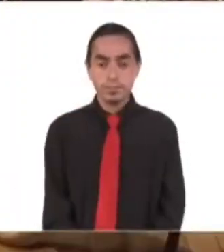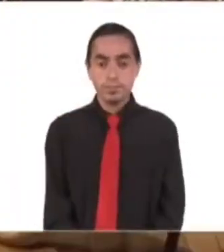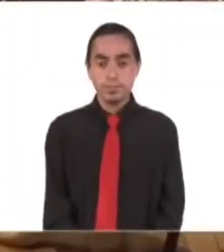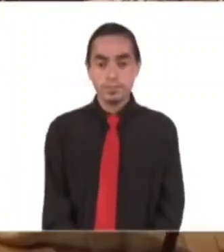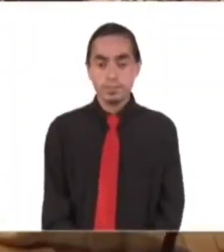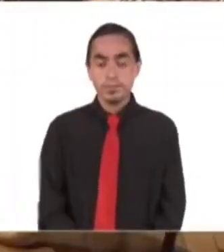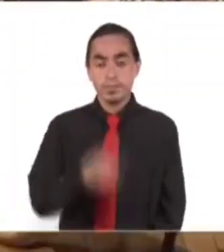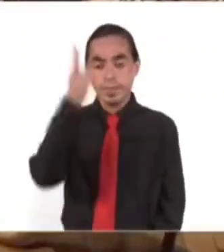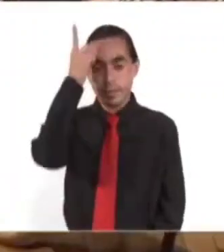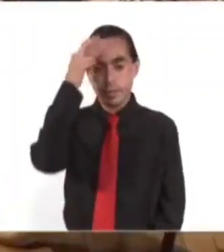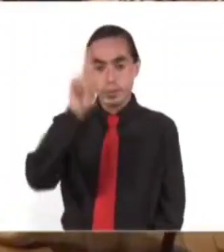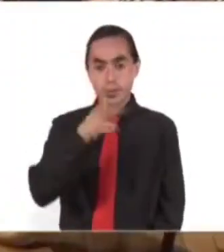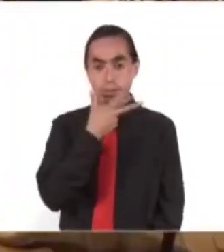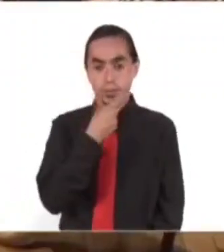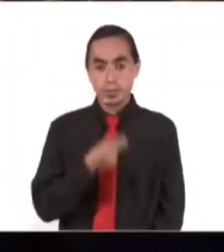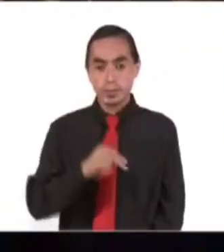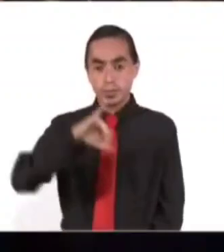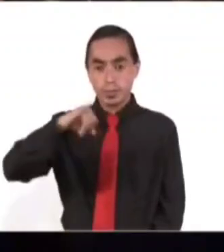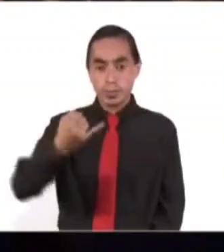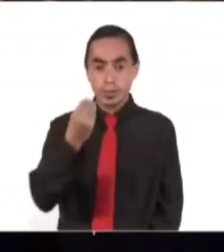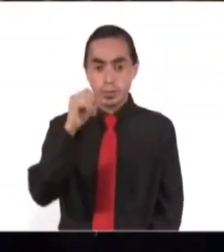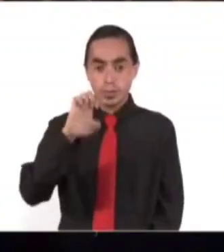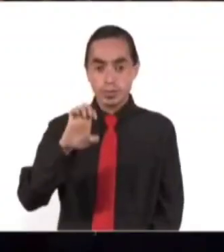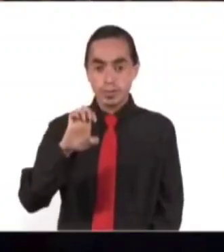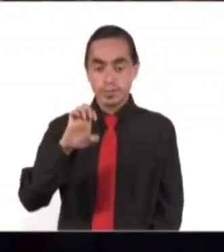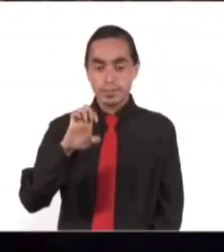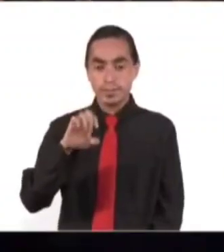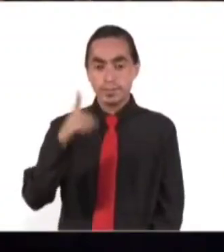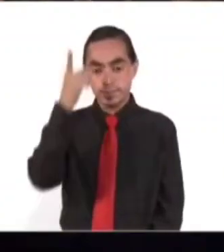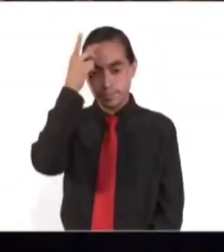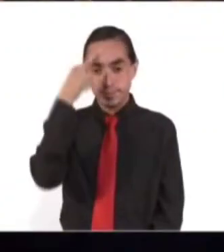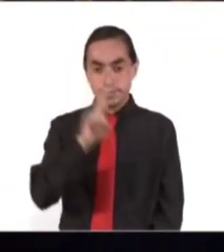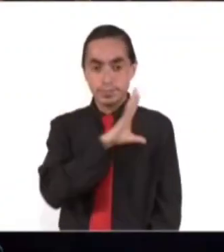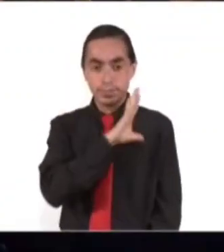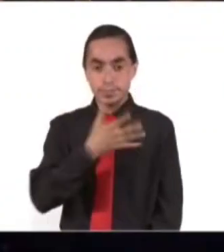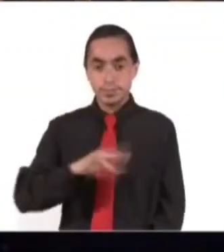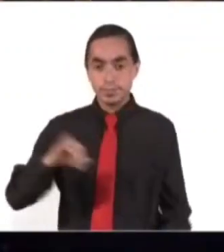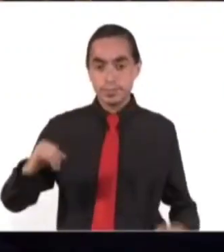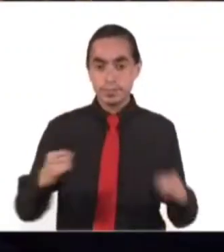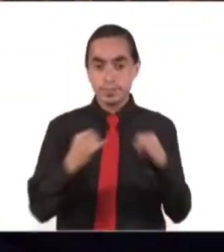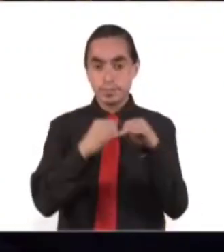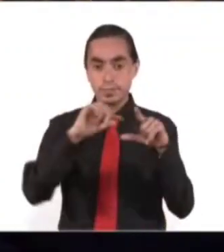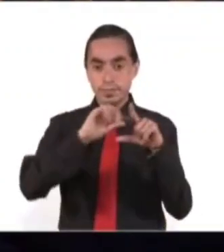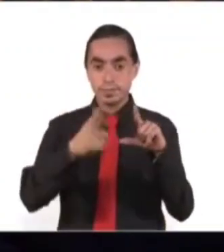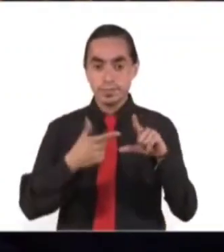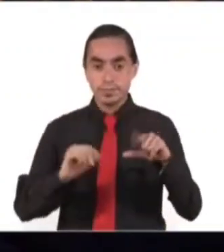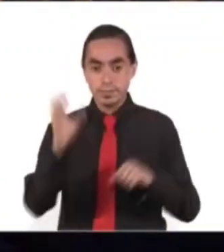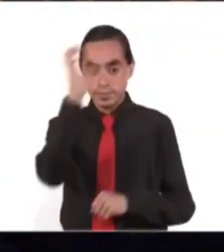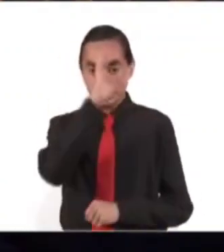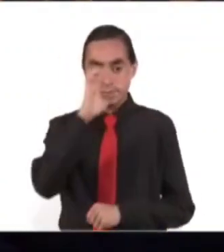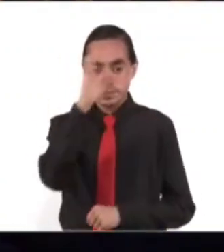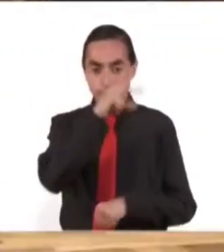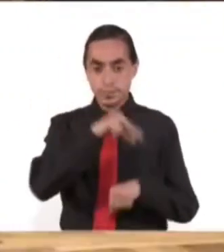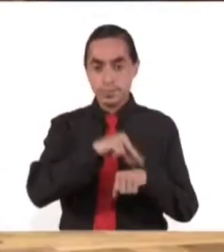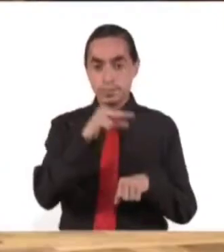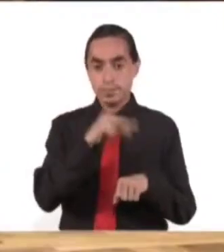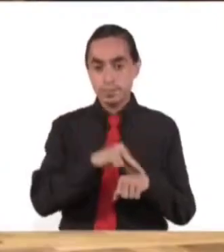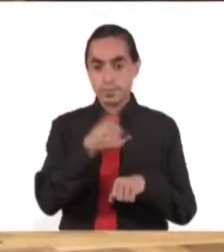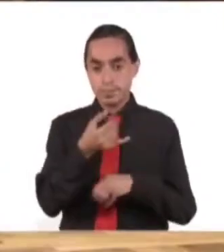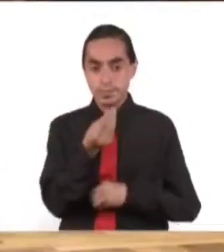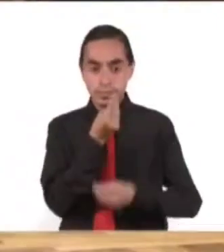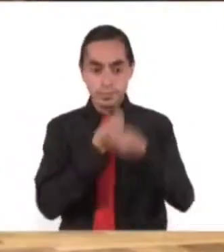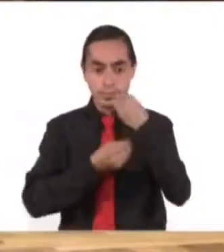El doctor José Cifuentes, director general del Instituto Nacional de Ciencias Médicas y Nutrición, Salvador